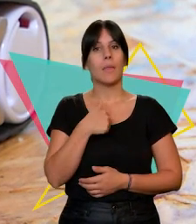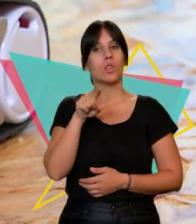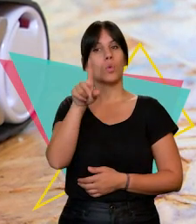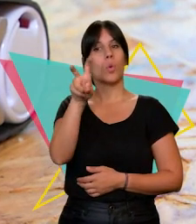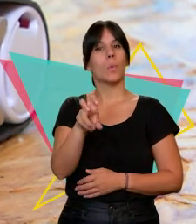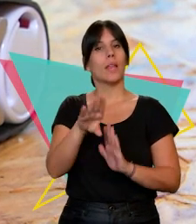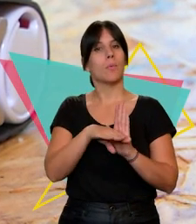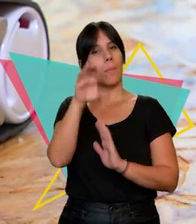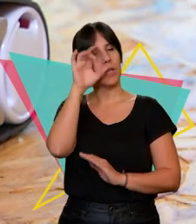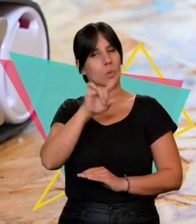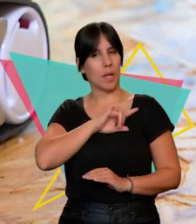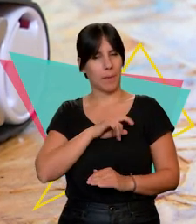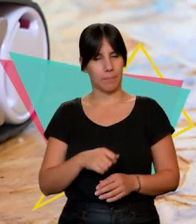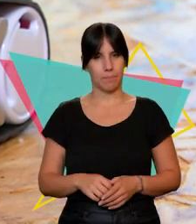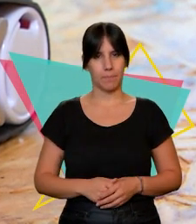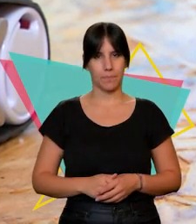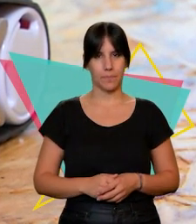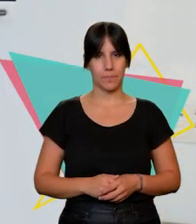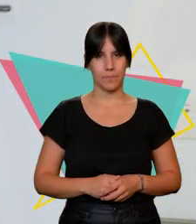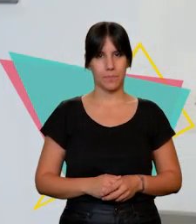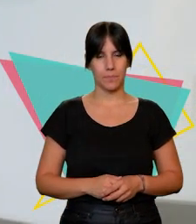dicho que venís de programa Escúchame.